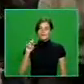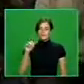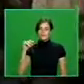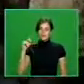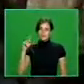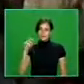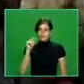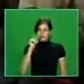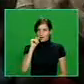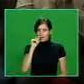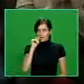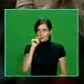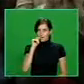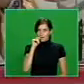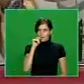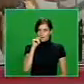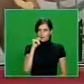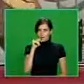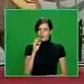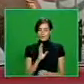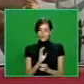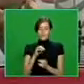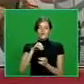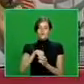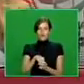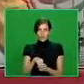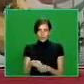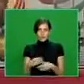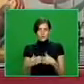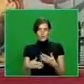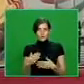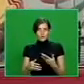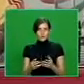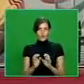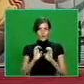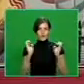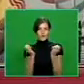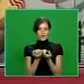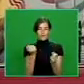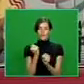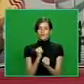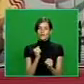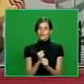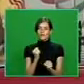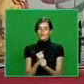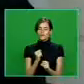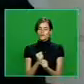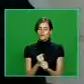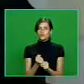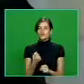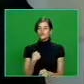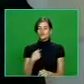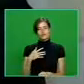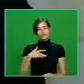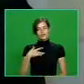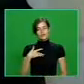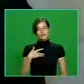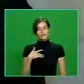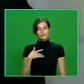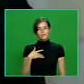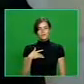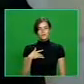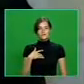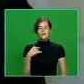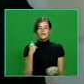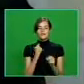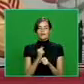Vicente se ha ido involucrando con estos equipos de trabajo y yo sentí que